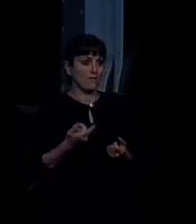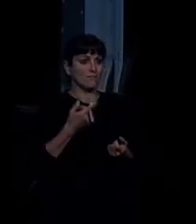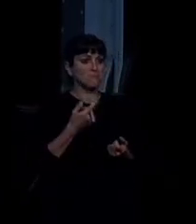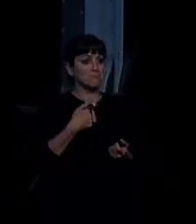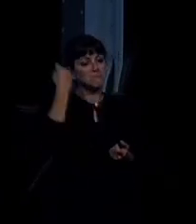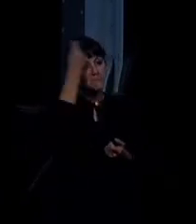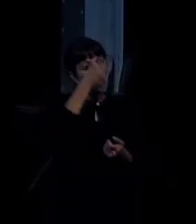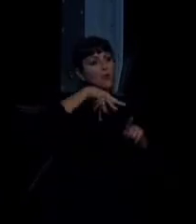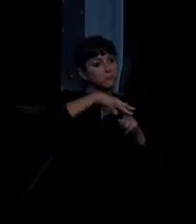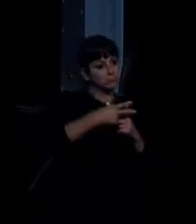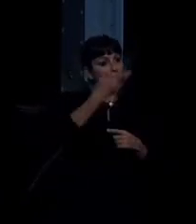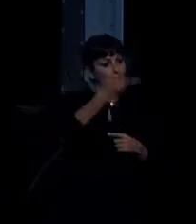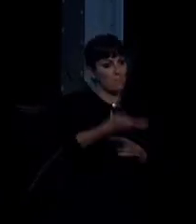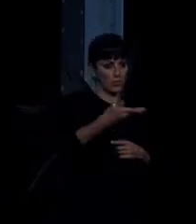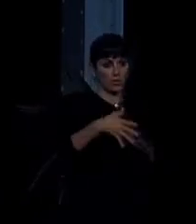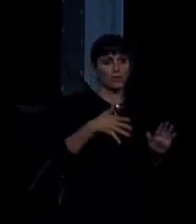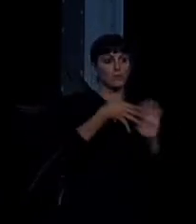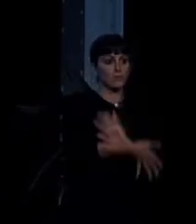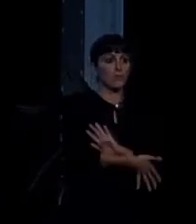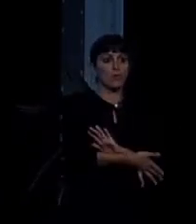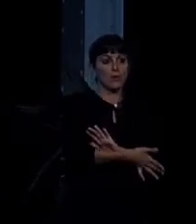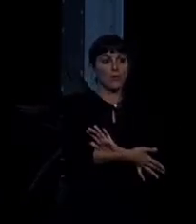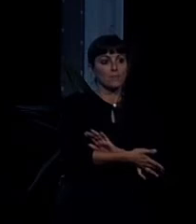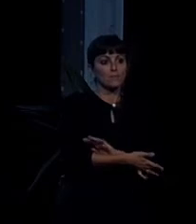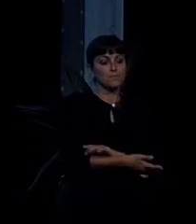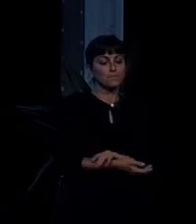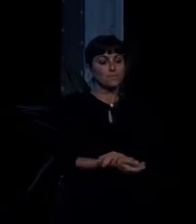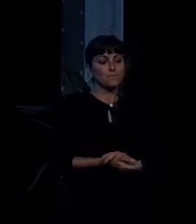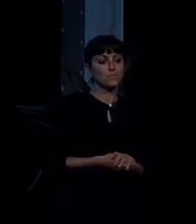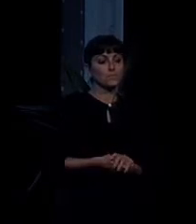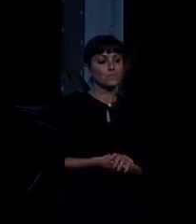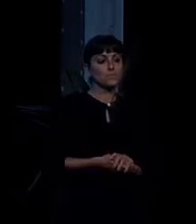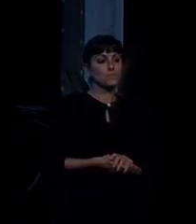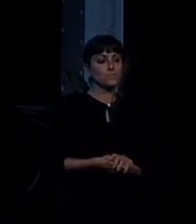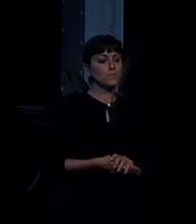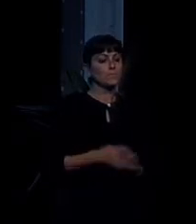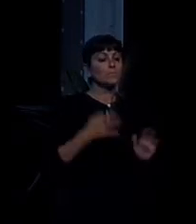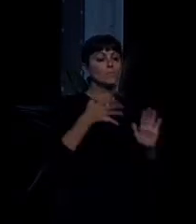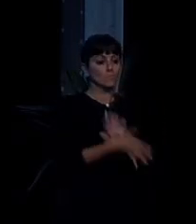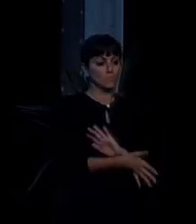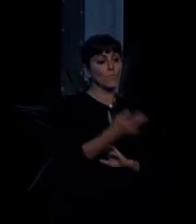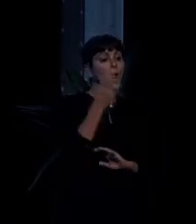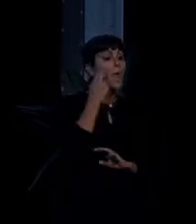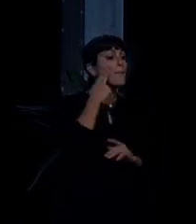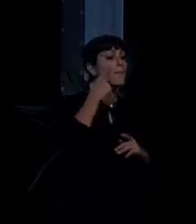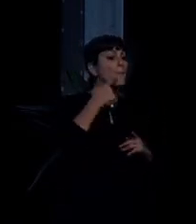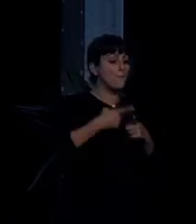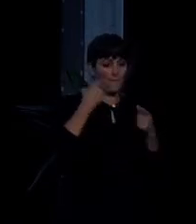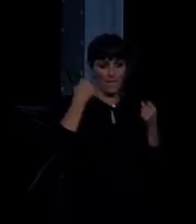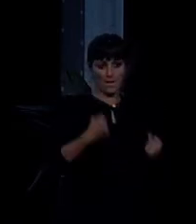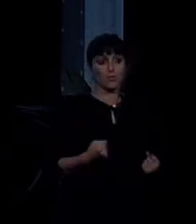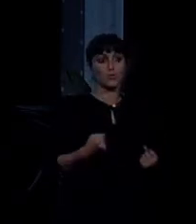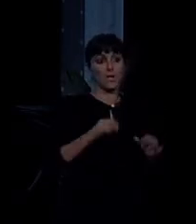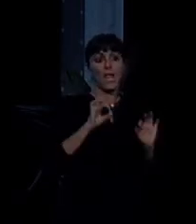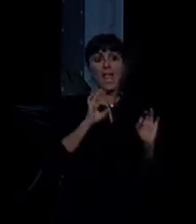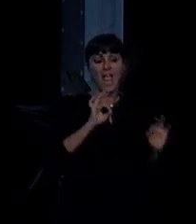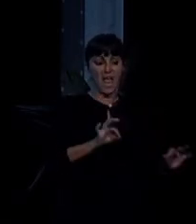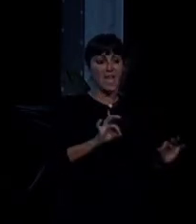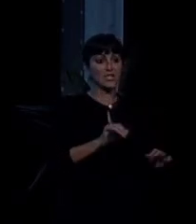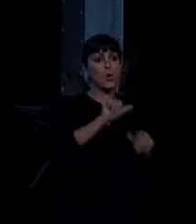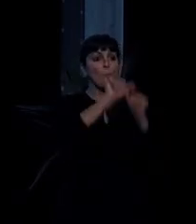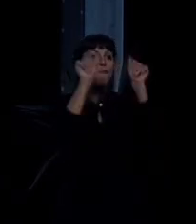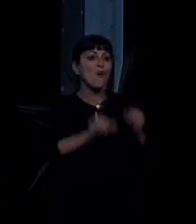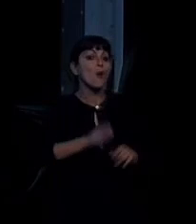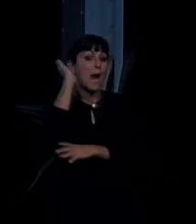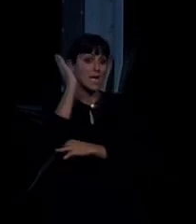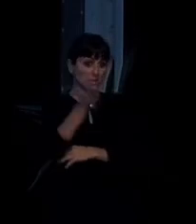porque, por un lado, estamos constatando que las representaciones sobre el peligro sexual son formas de castigo social para las mujeres